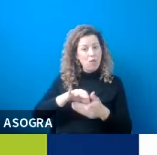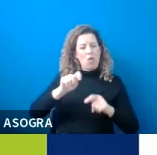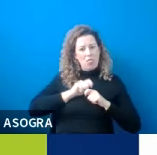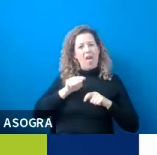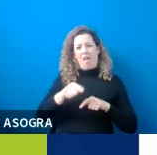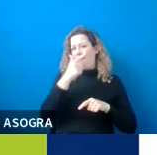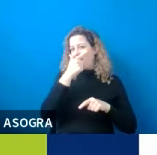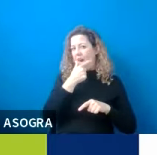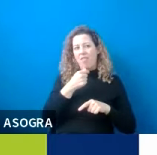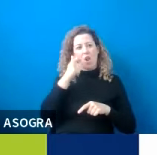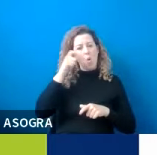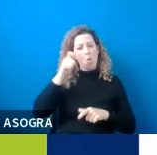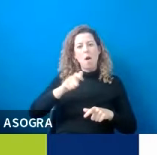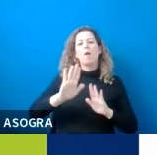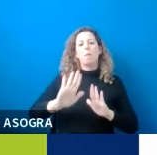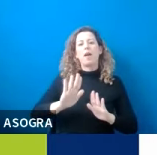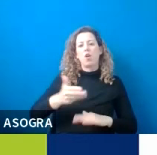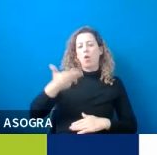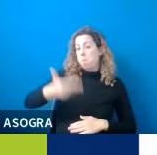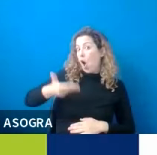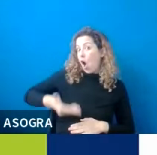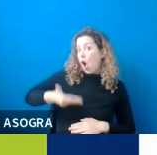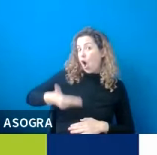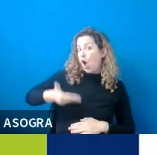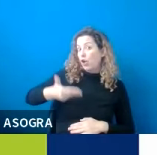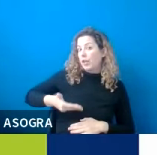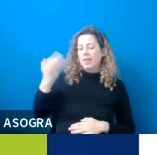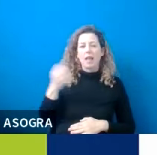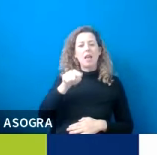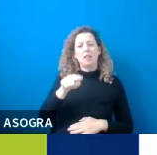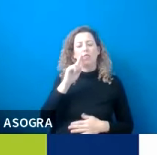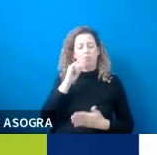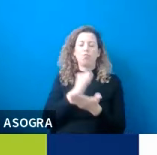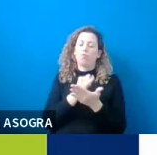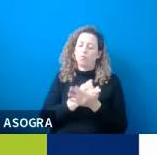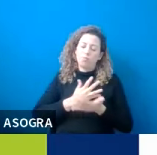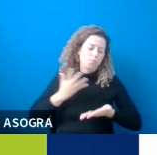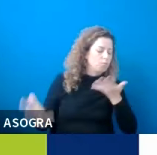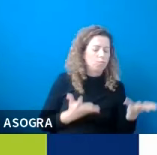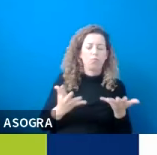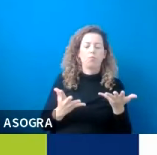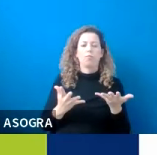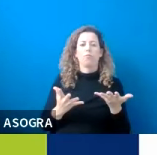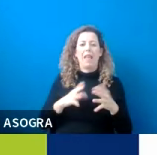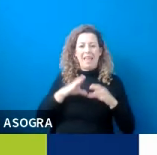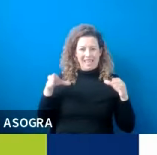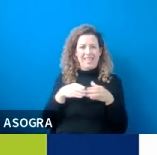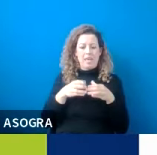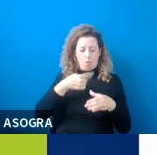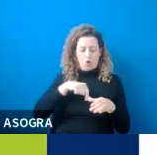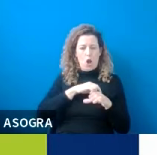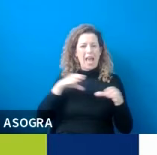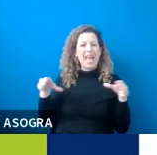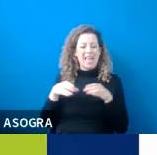Pero es fundamental que eso se promueva también desde un equipo, que nosotros somos un